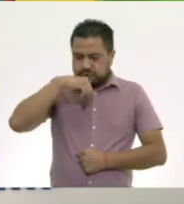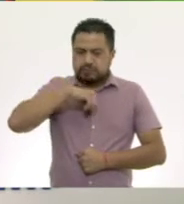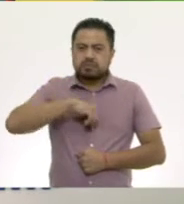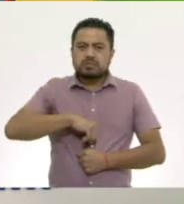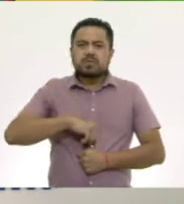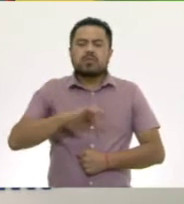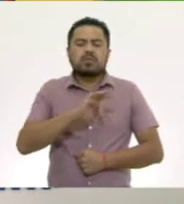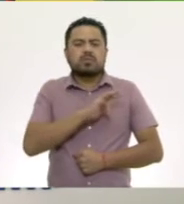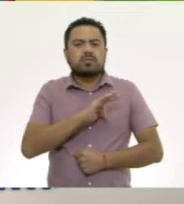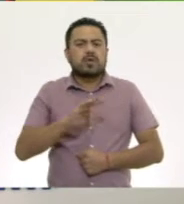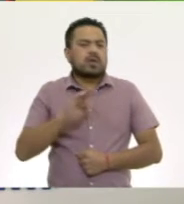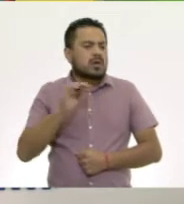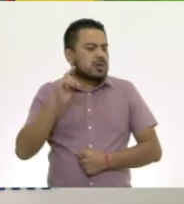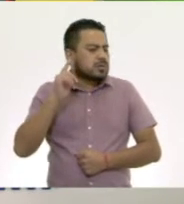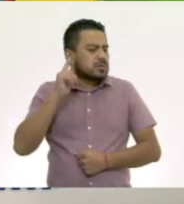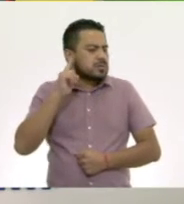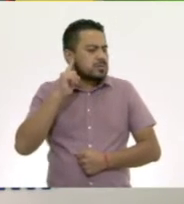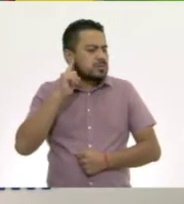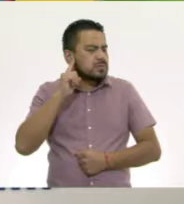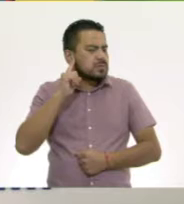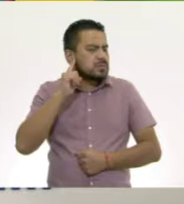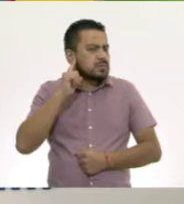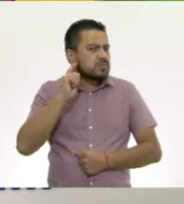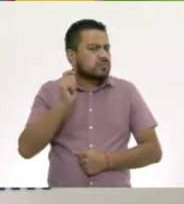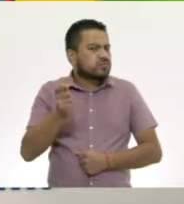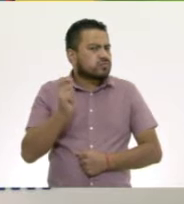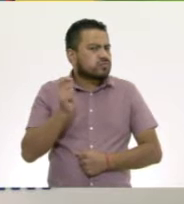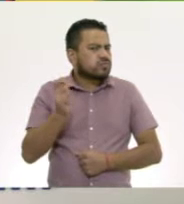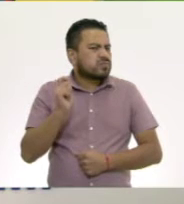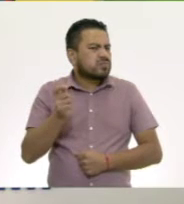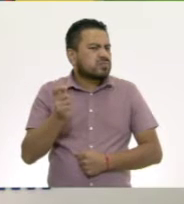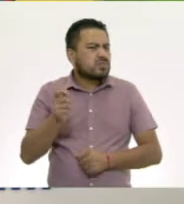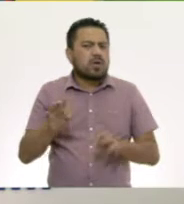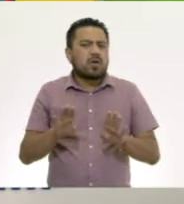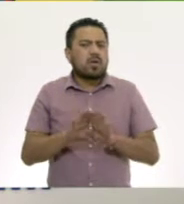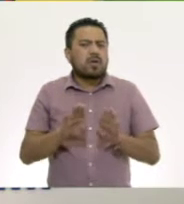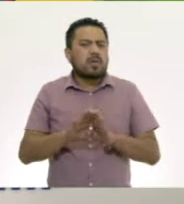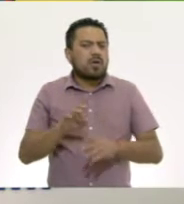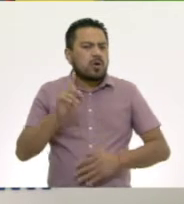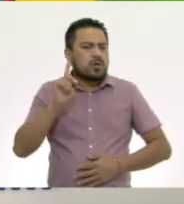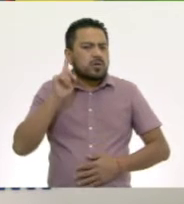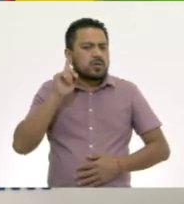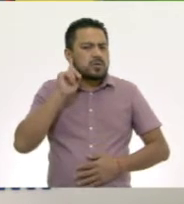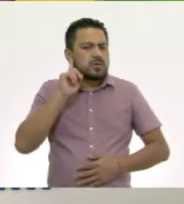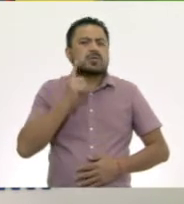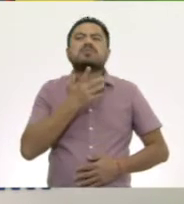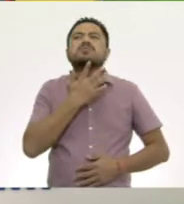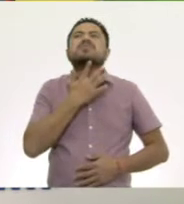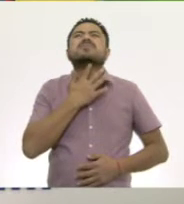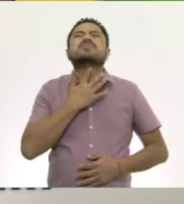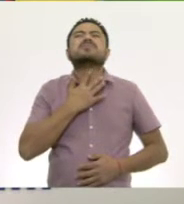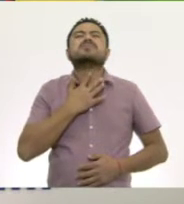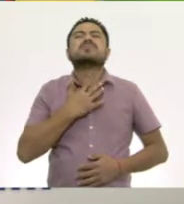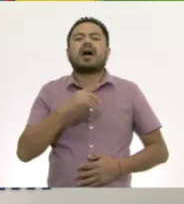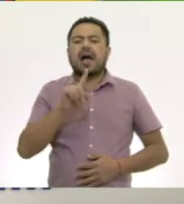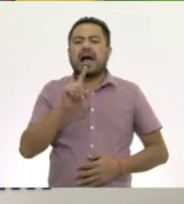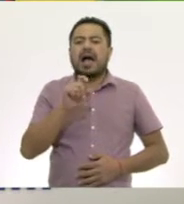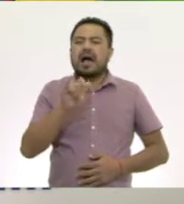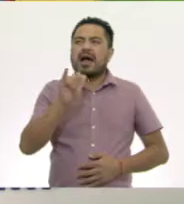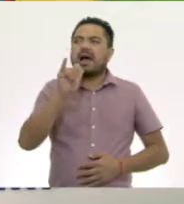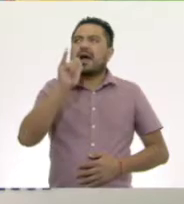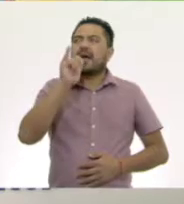podríamos escuchar los sonidos que se producen en él, como el sonido que se produce en la garganta al beber agua.